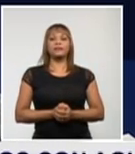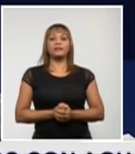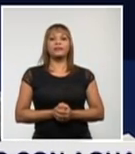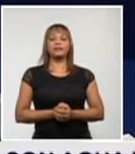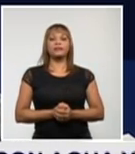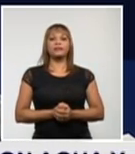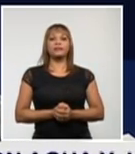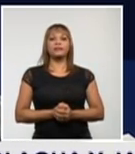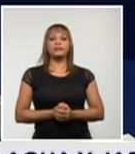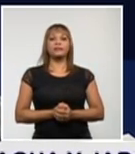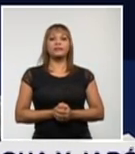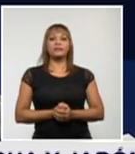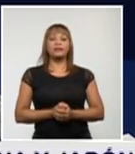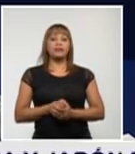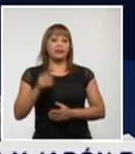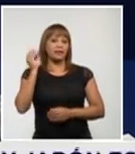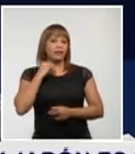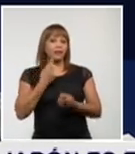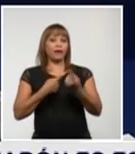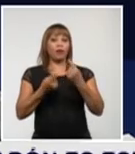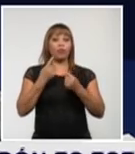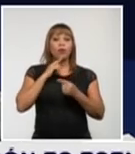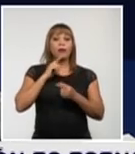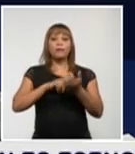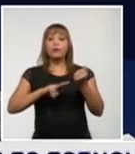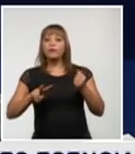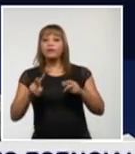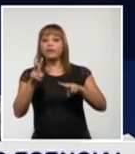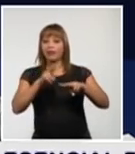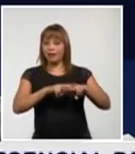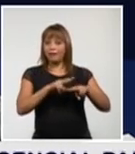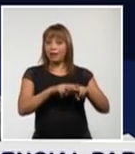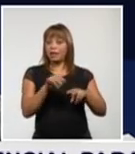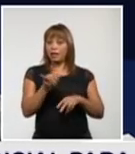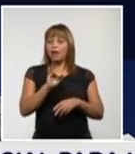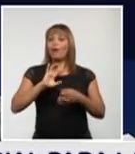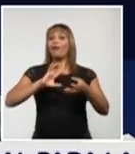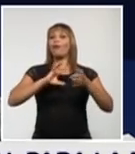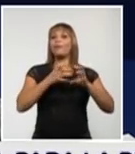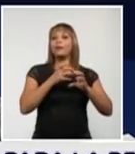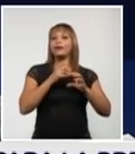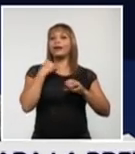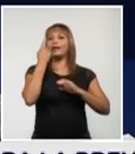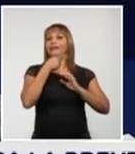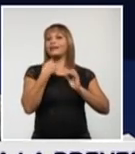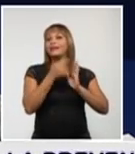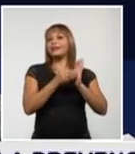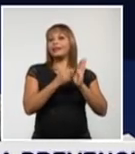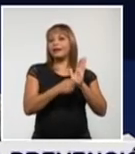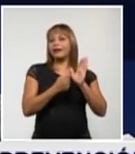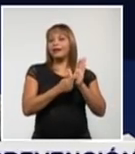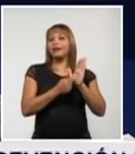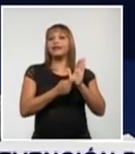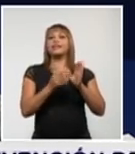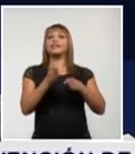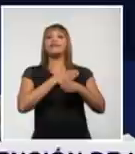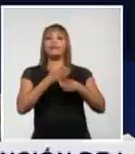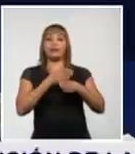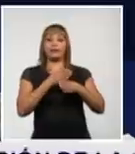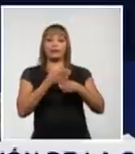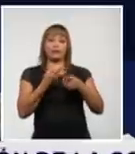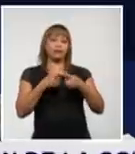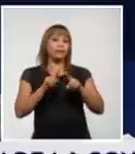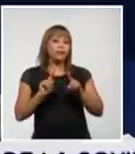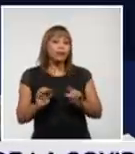otras provincias como La Habana tienen otra complejidad, otras características, pero sabemos